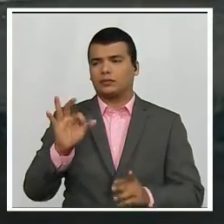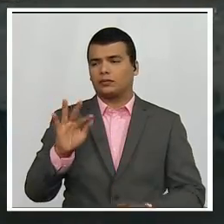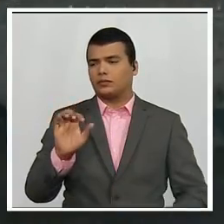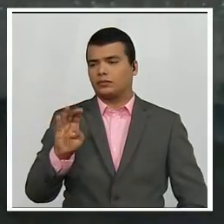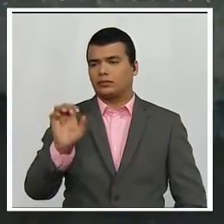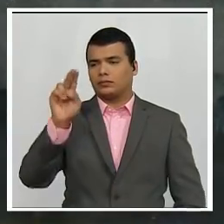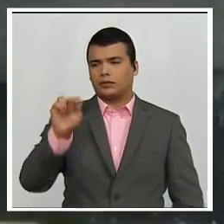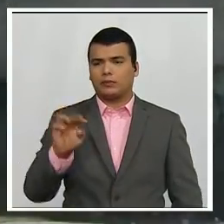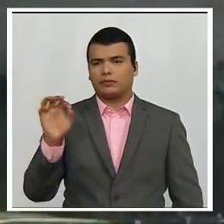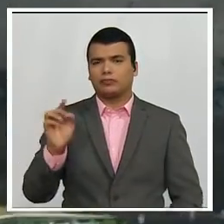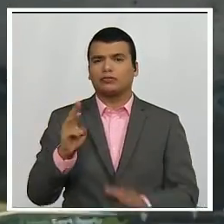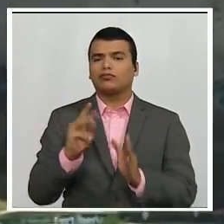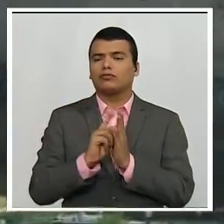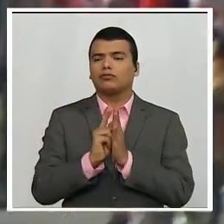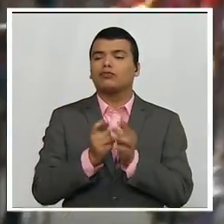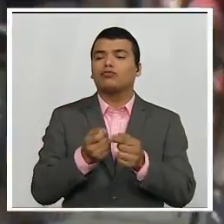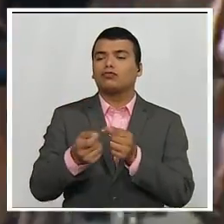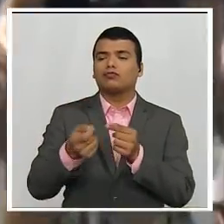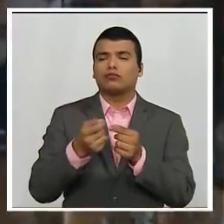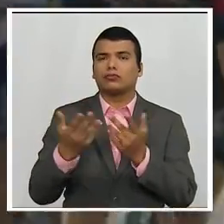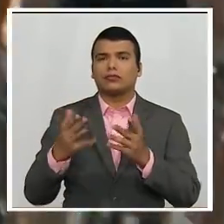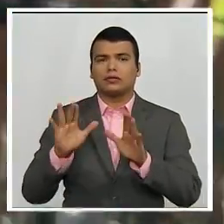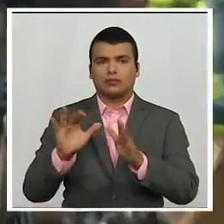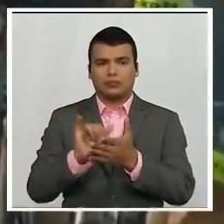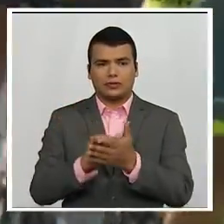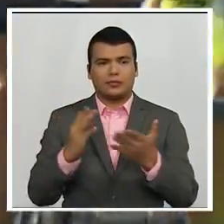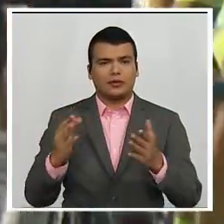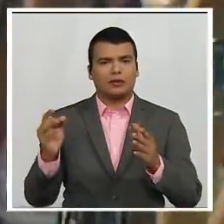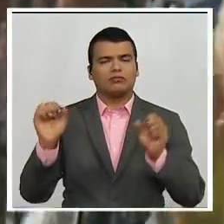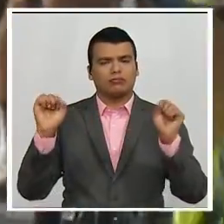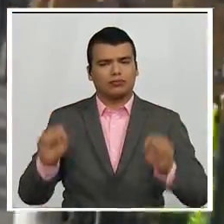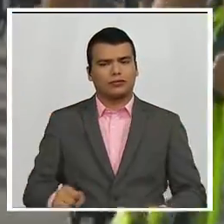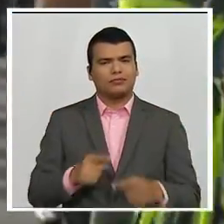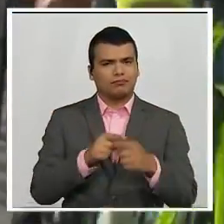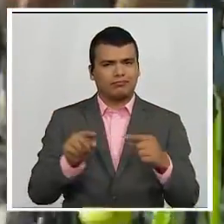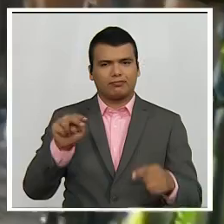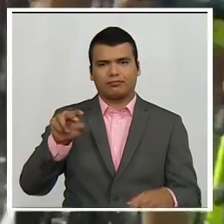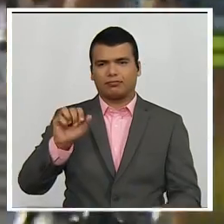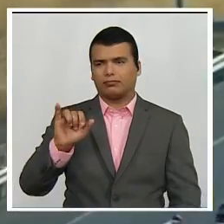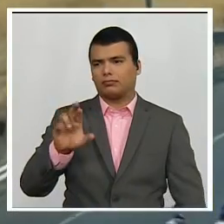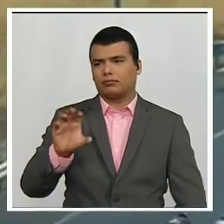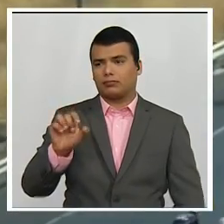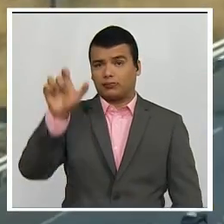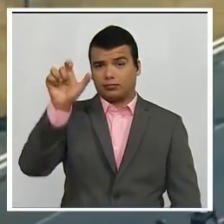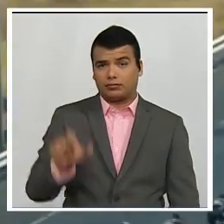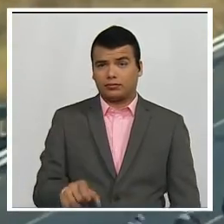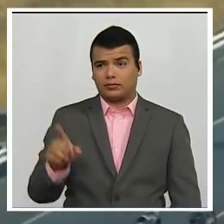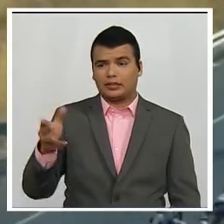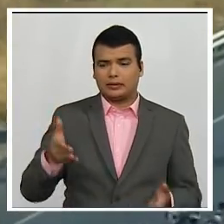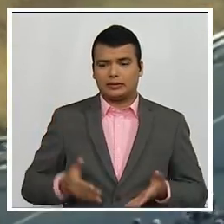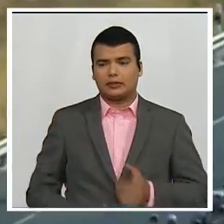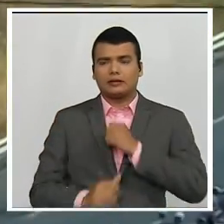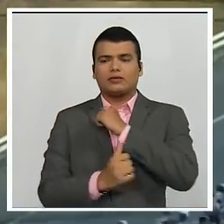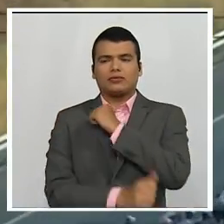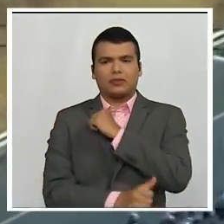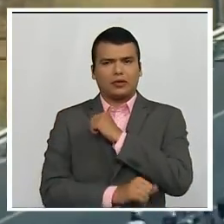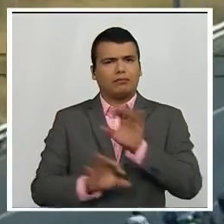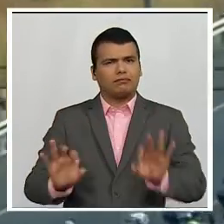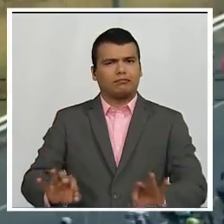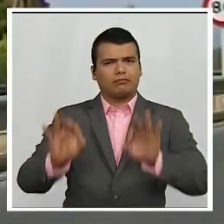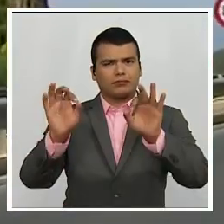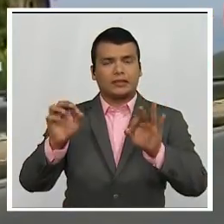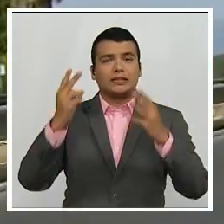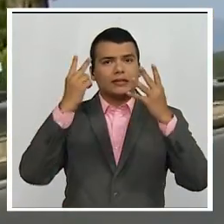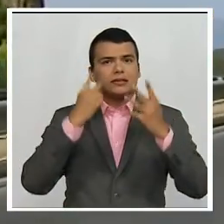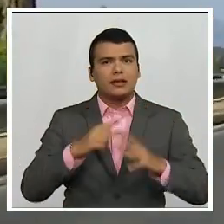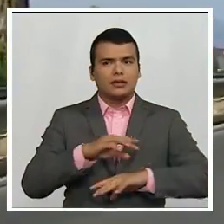57 segundos nairo tiene esta semana para repetir esta hazaña lo realizado por el pedalista boyacense es positivo siete